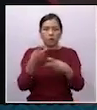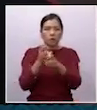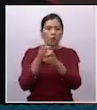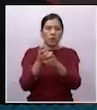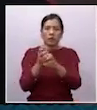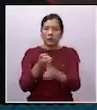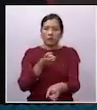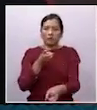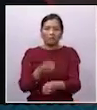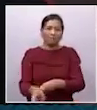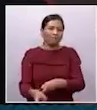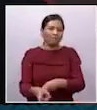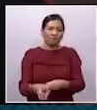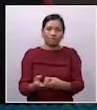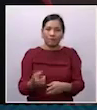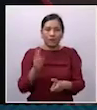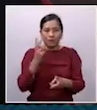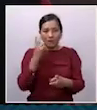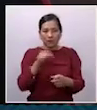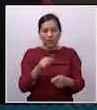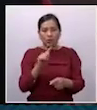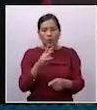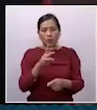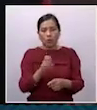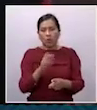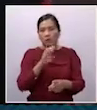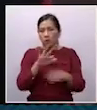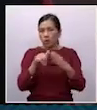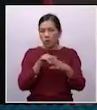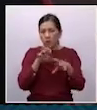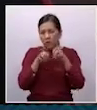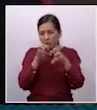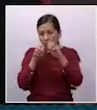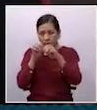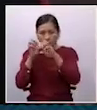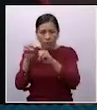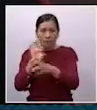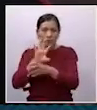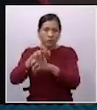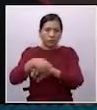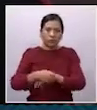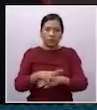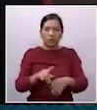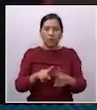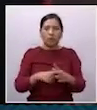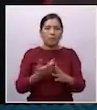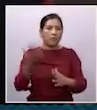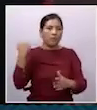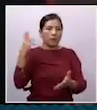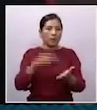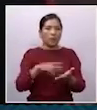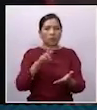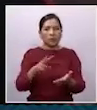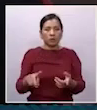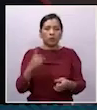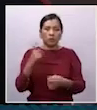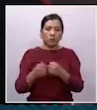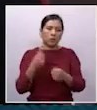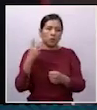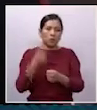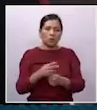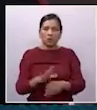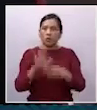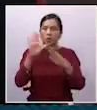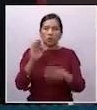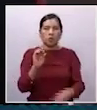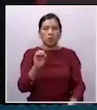de la tibia. Lamentablemente este tumor que ella tiene es agresivo. Viene ella con esto desde la gestión 2022. Ella viene desde